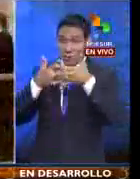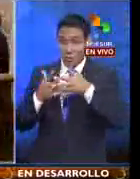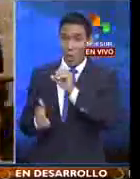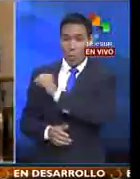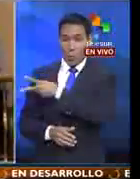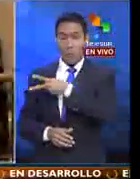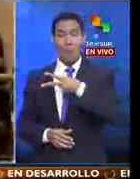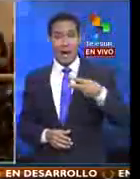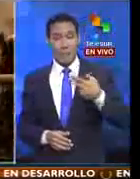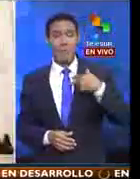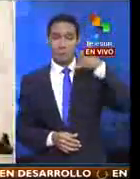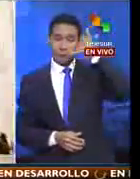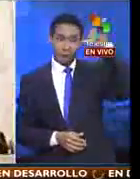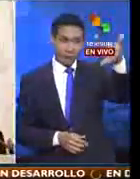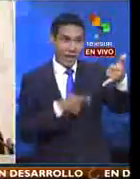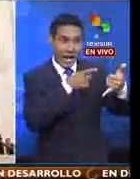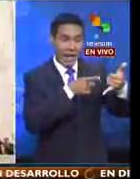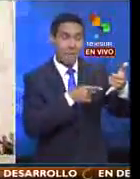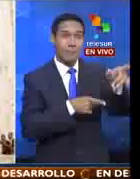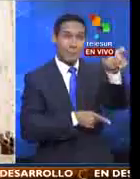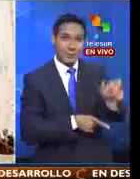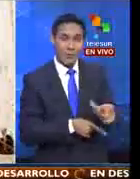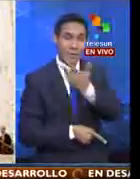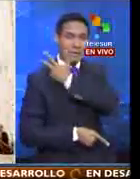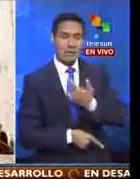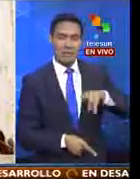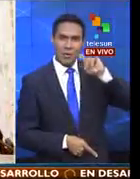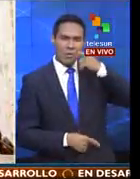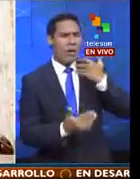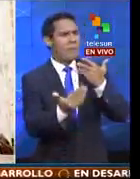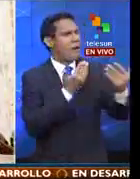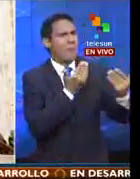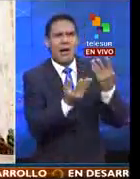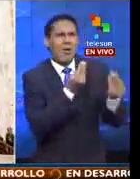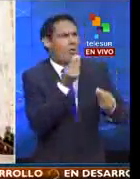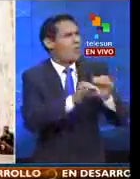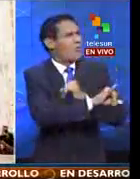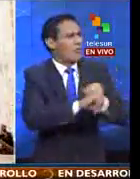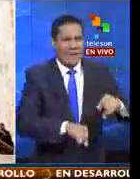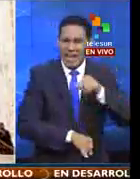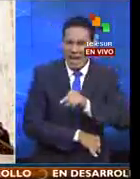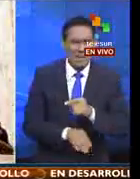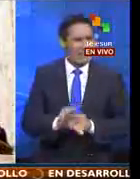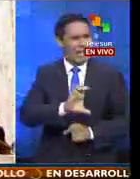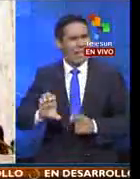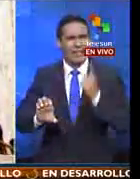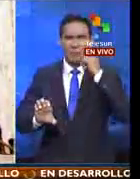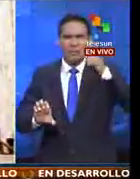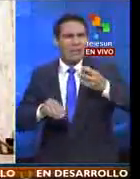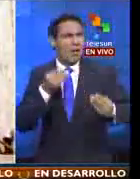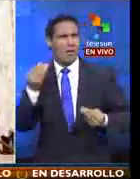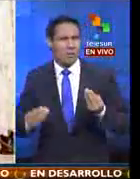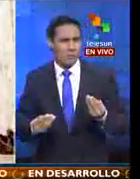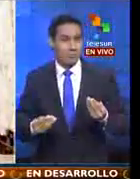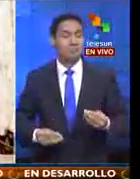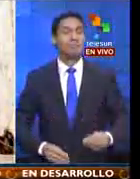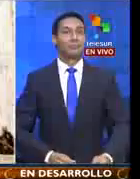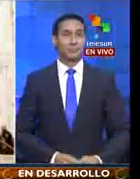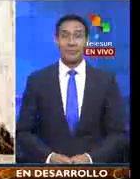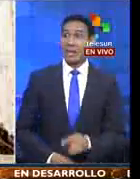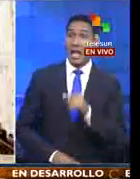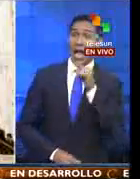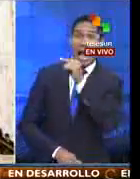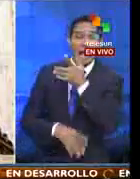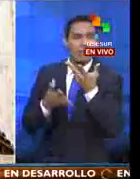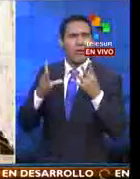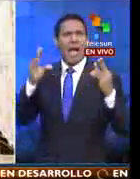Barack Obama, al mandatario ruso, Vladimir Putin, para dialogar acerca de cómo poner fin a este conflicto. Lo que está dentro